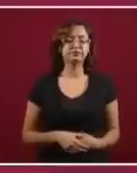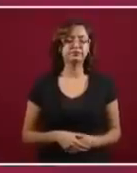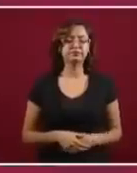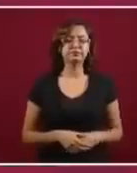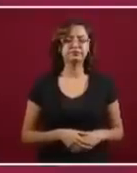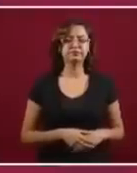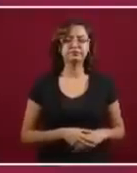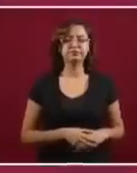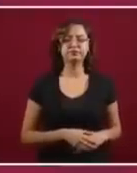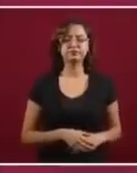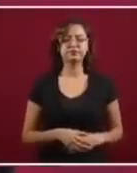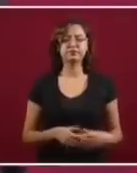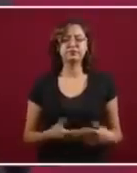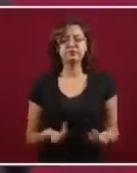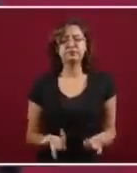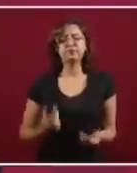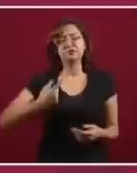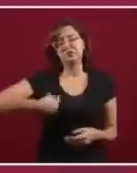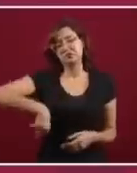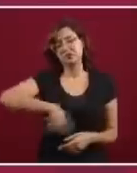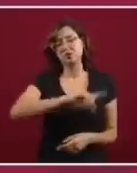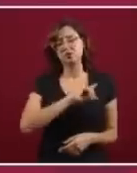nosotros tenemos